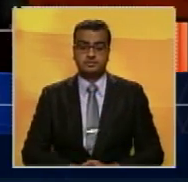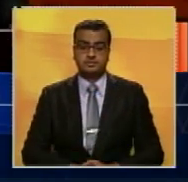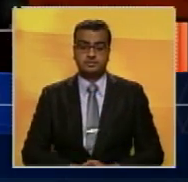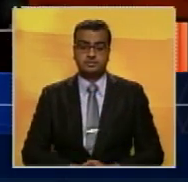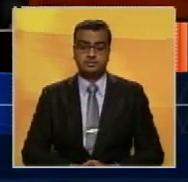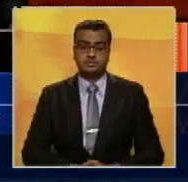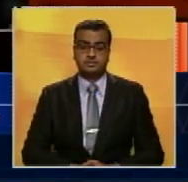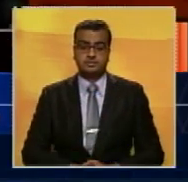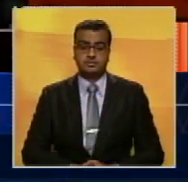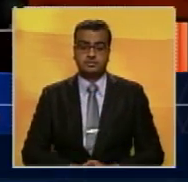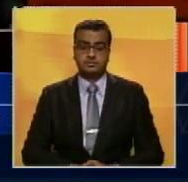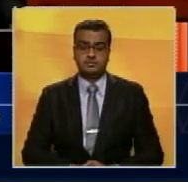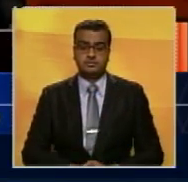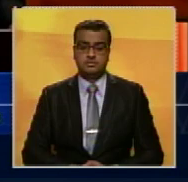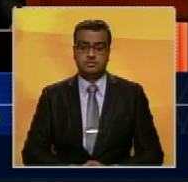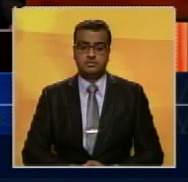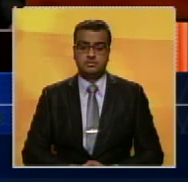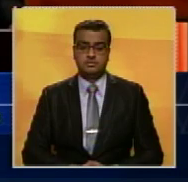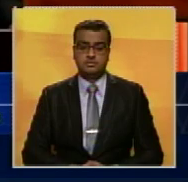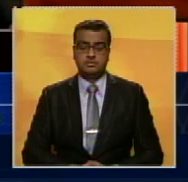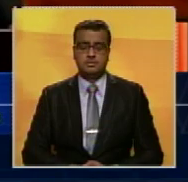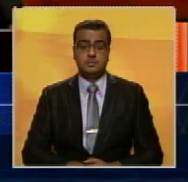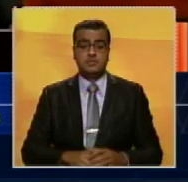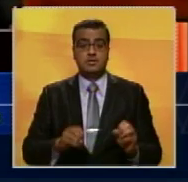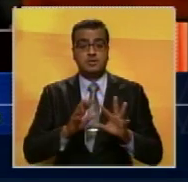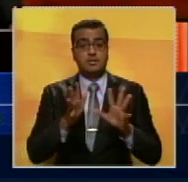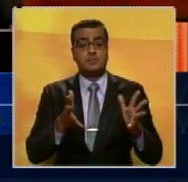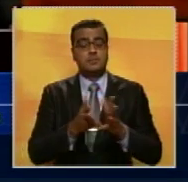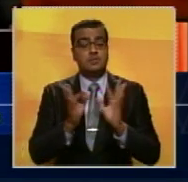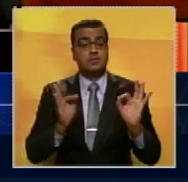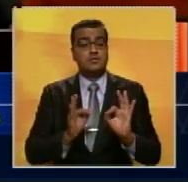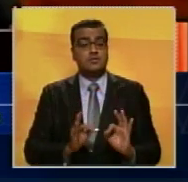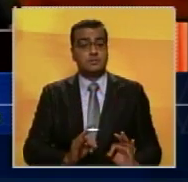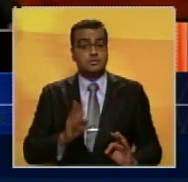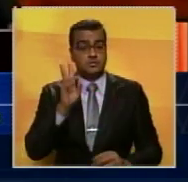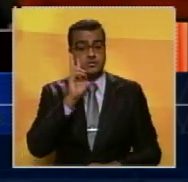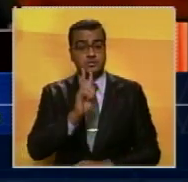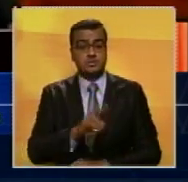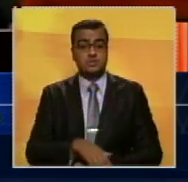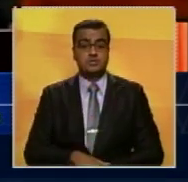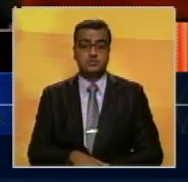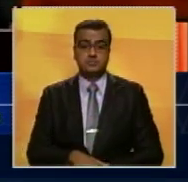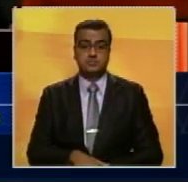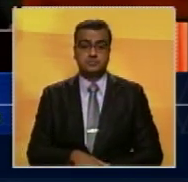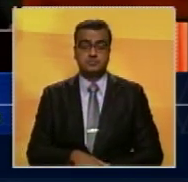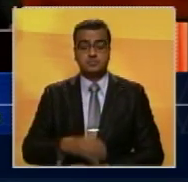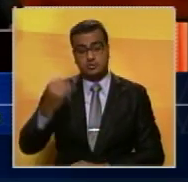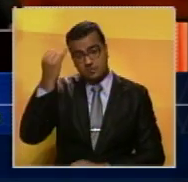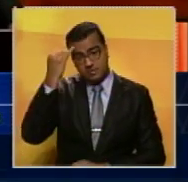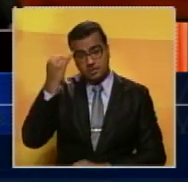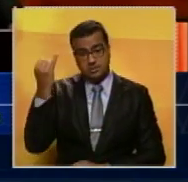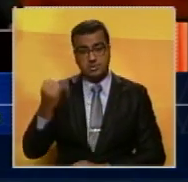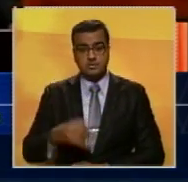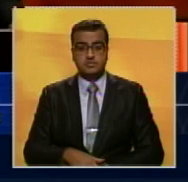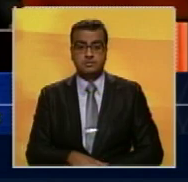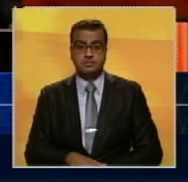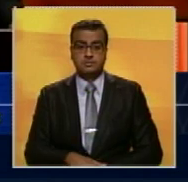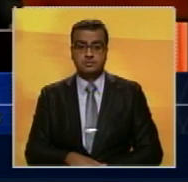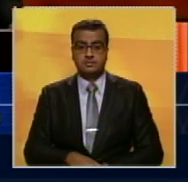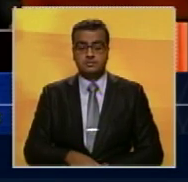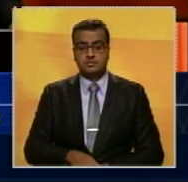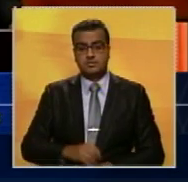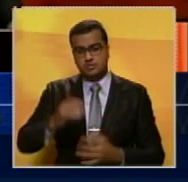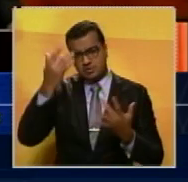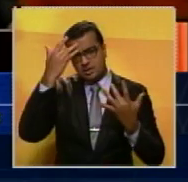This world will be shaped. Este mundo tendrá forma por sus visiones, por su imaginación, por sus